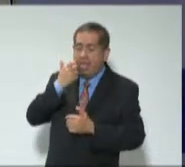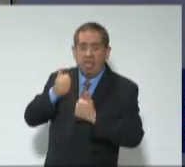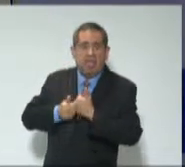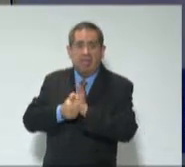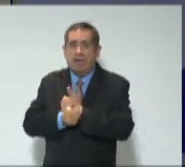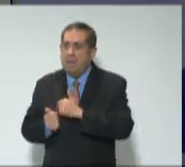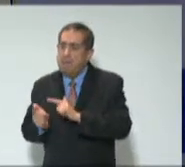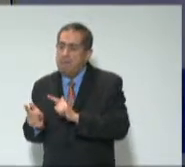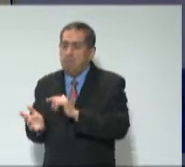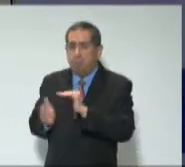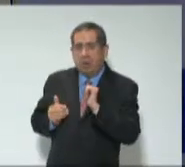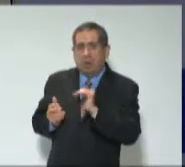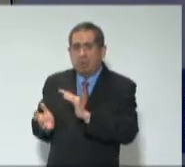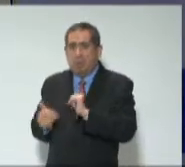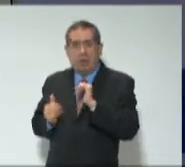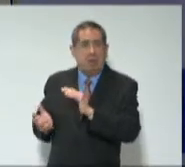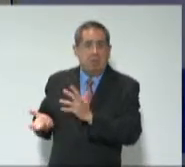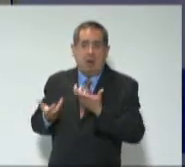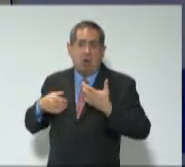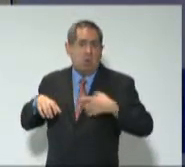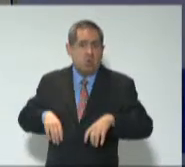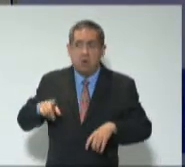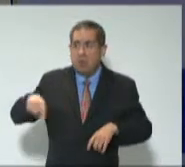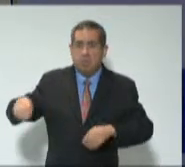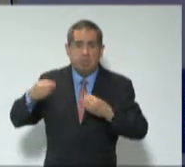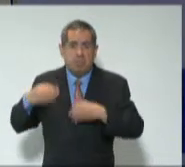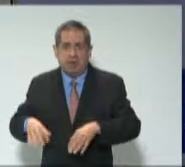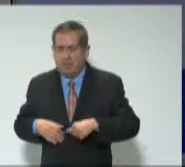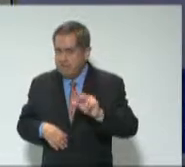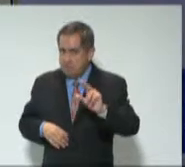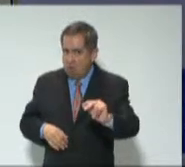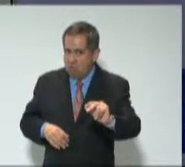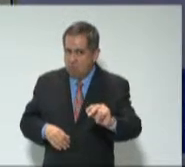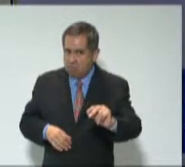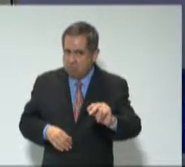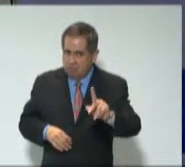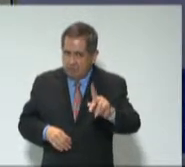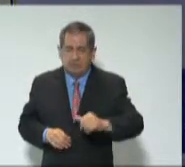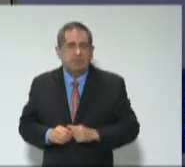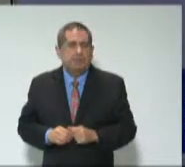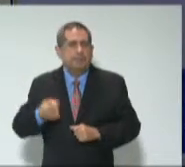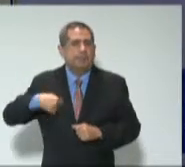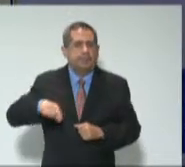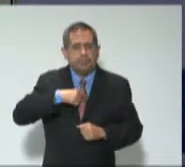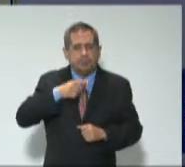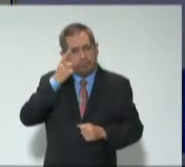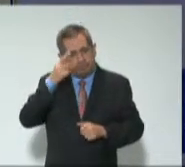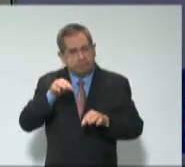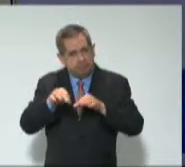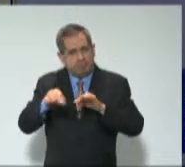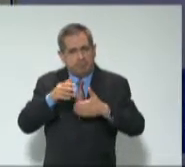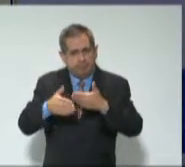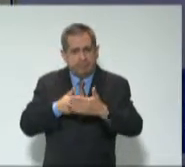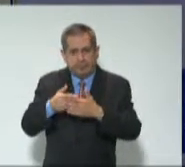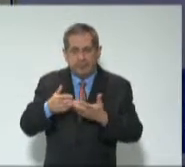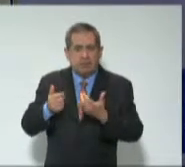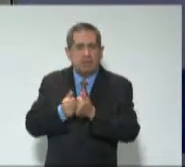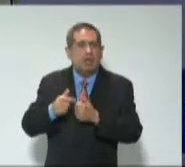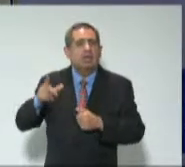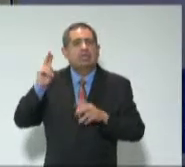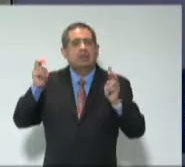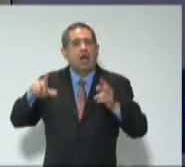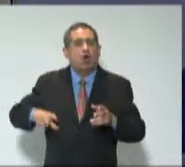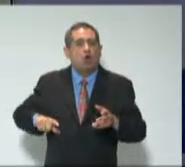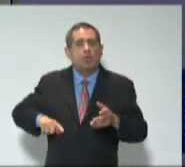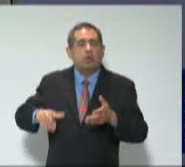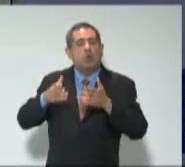desfalcos al pueblo de México Asimismo hemos trabajado para el gobierno abierto